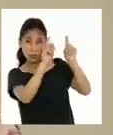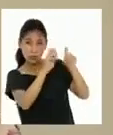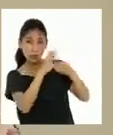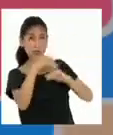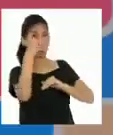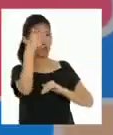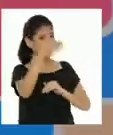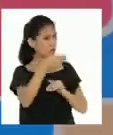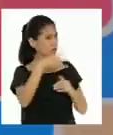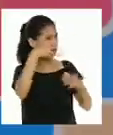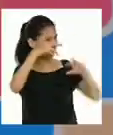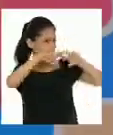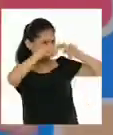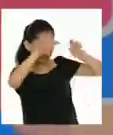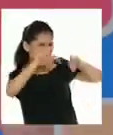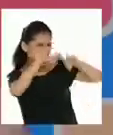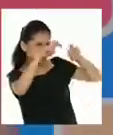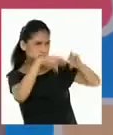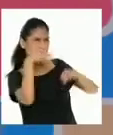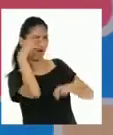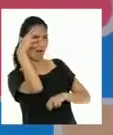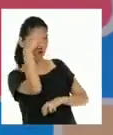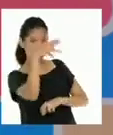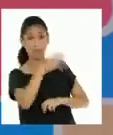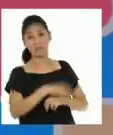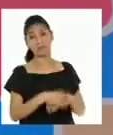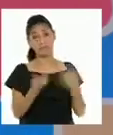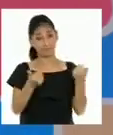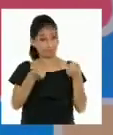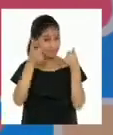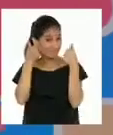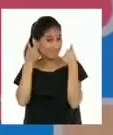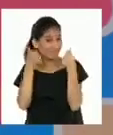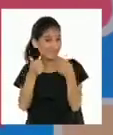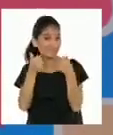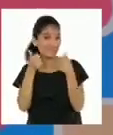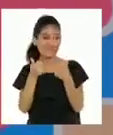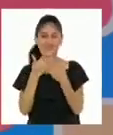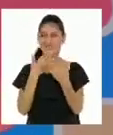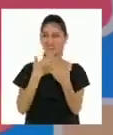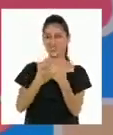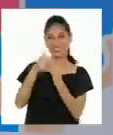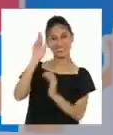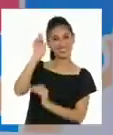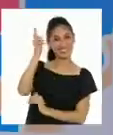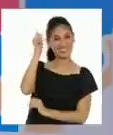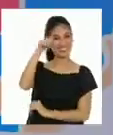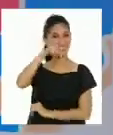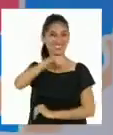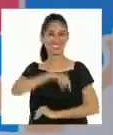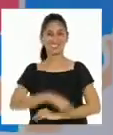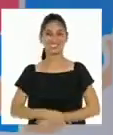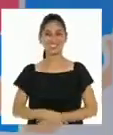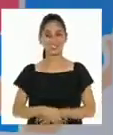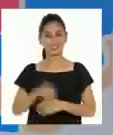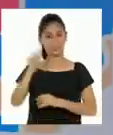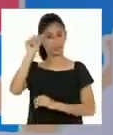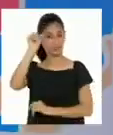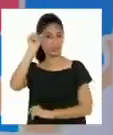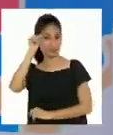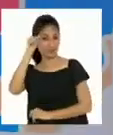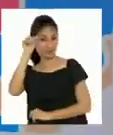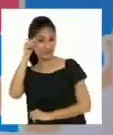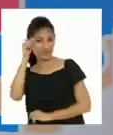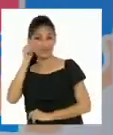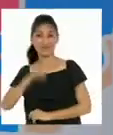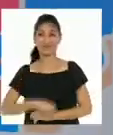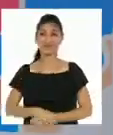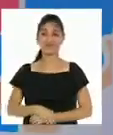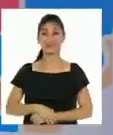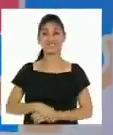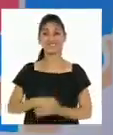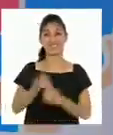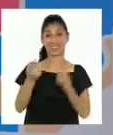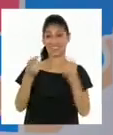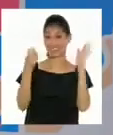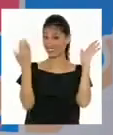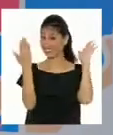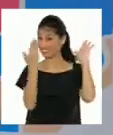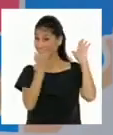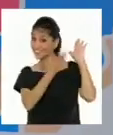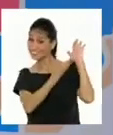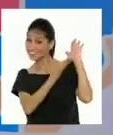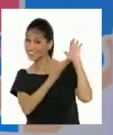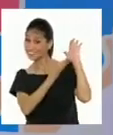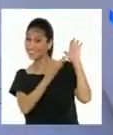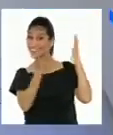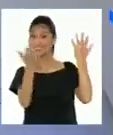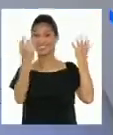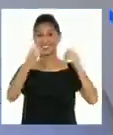investigar. ¡Excelente! Muchas gracias a nuestro docente del día. ¿Recuerdan nuestra gran